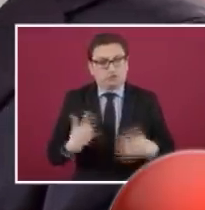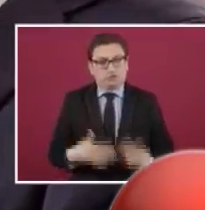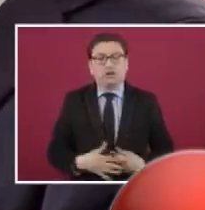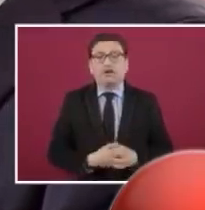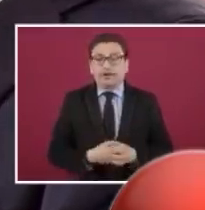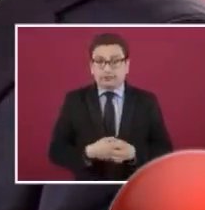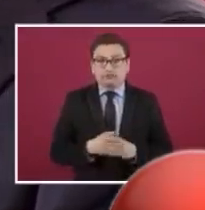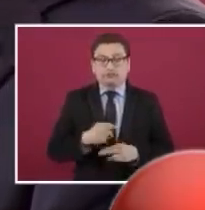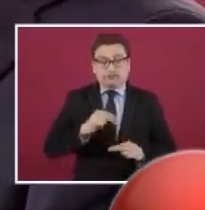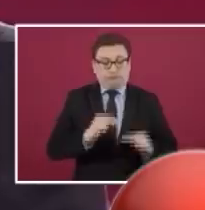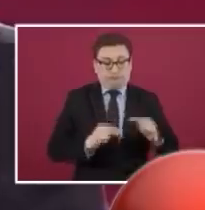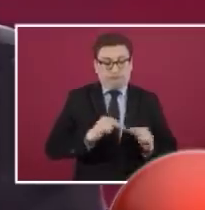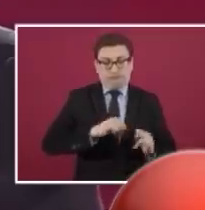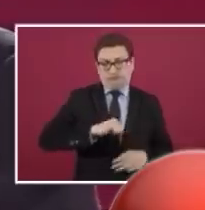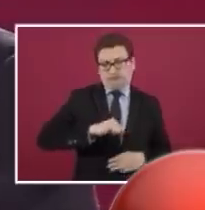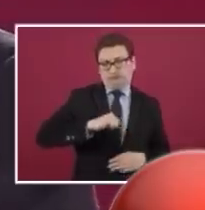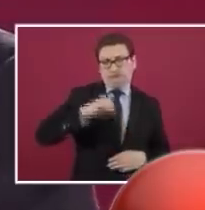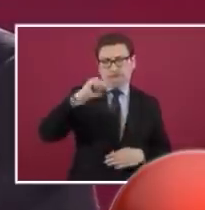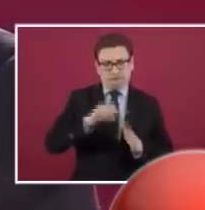Aumentó